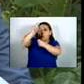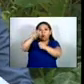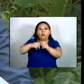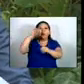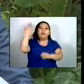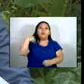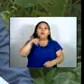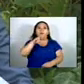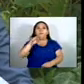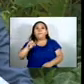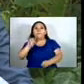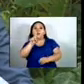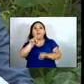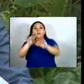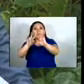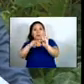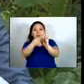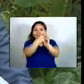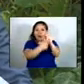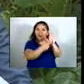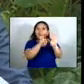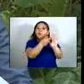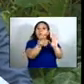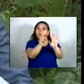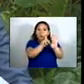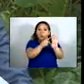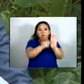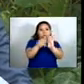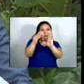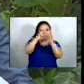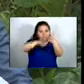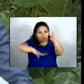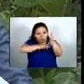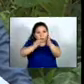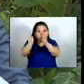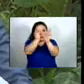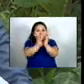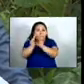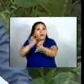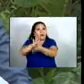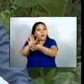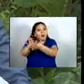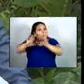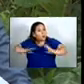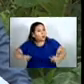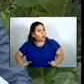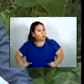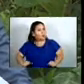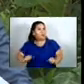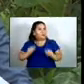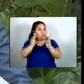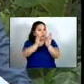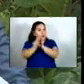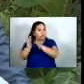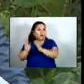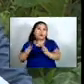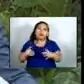-2017, que mandata a hacer una buena programación y priorización del gasto público, sobre todo en